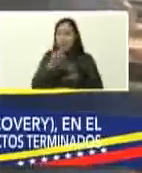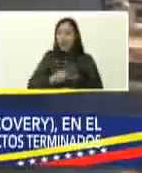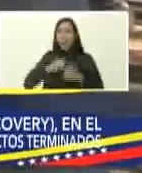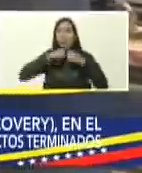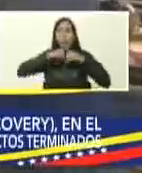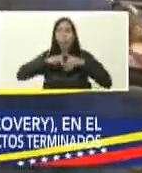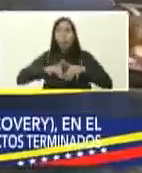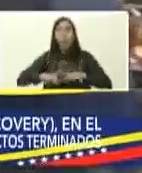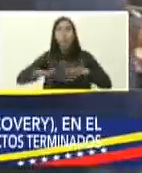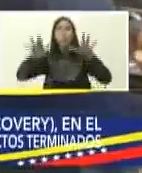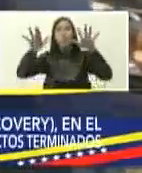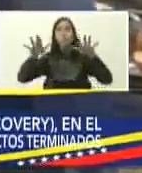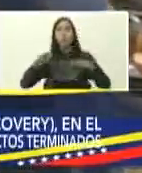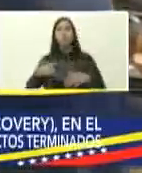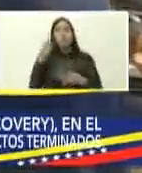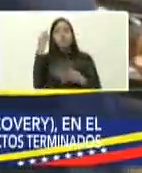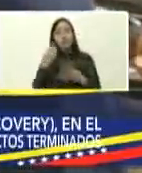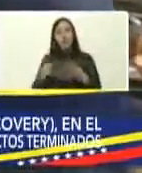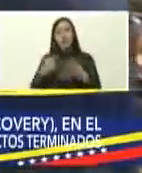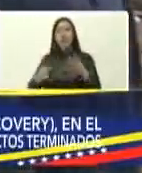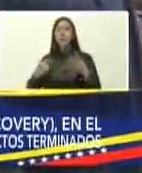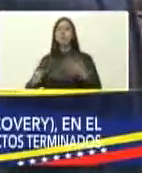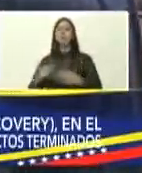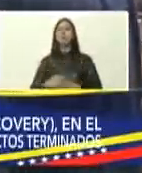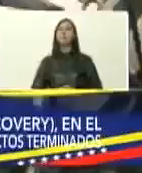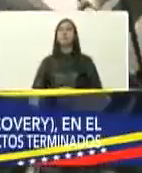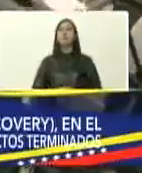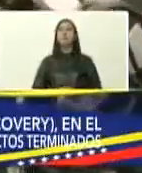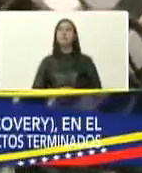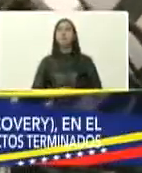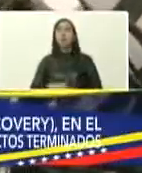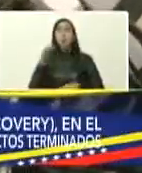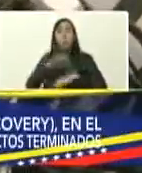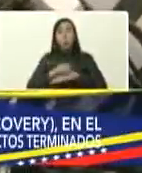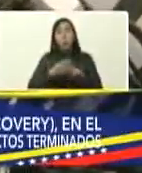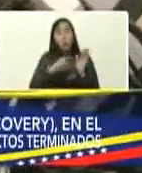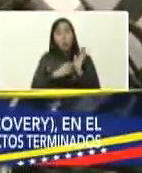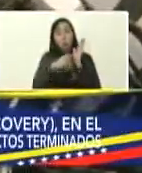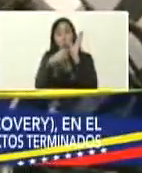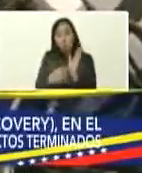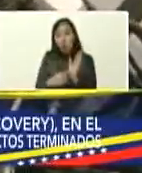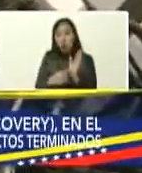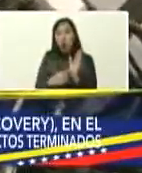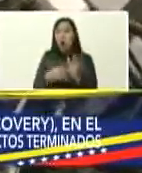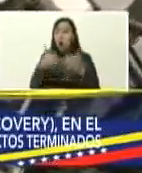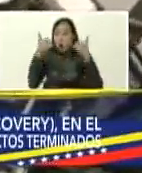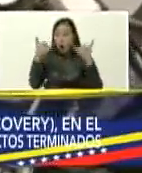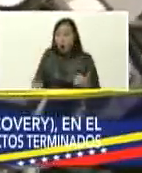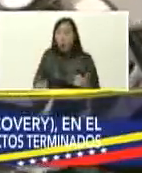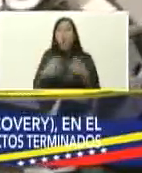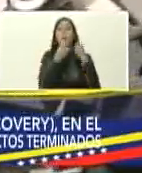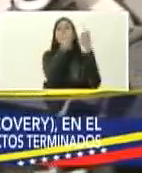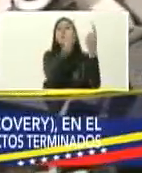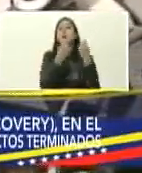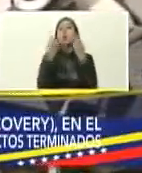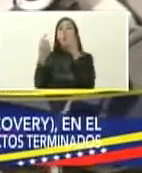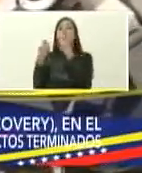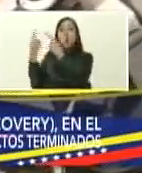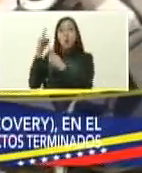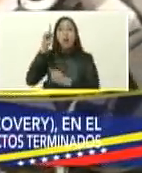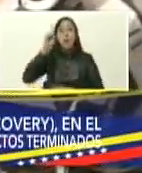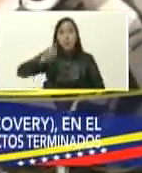solamente calzados que ya le vamos a mostrar, son de seguridad y que hoy van a ser objetos de exportación, sino que